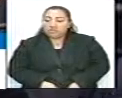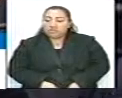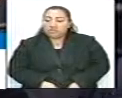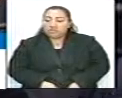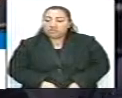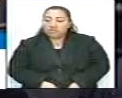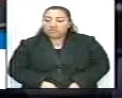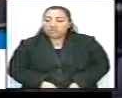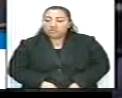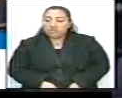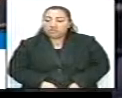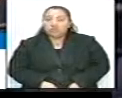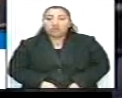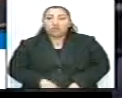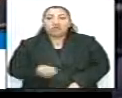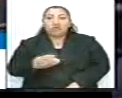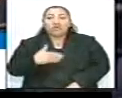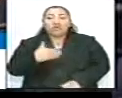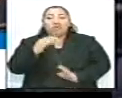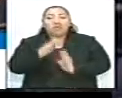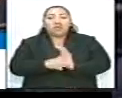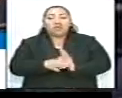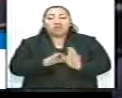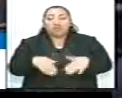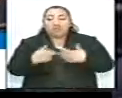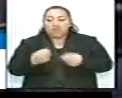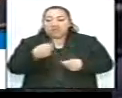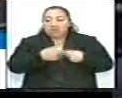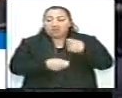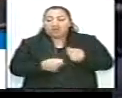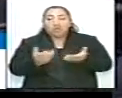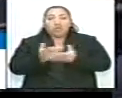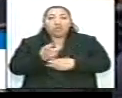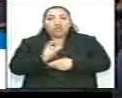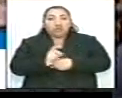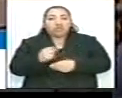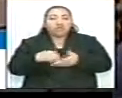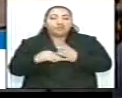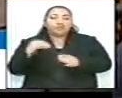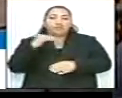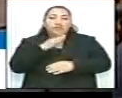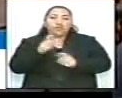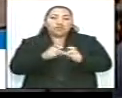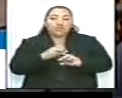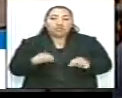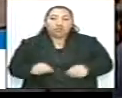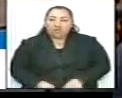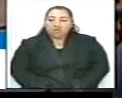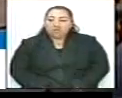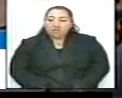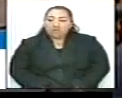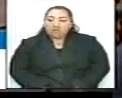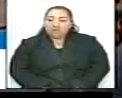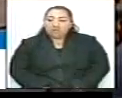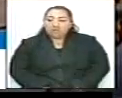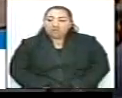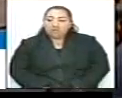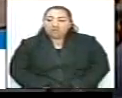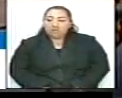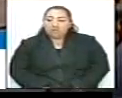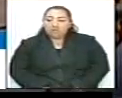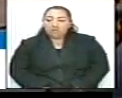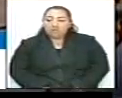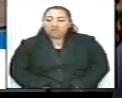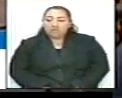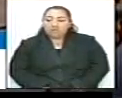como tenemos menos posibilidades de invertir en educación, lamentablemente estamos engañando a la población indo de ciudad en ciudad, de pueblo en